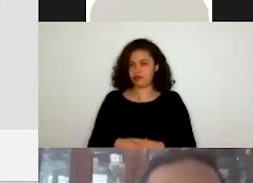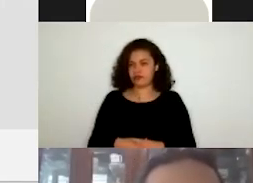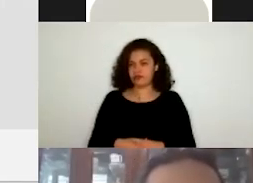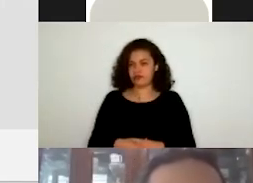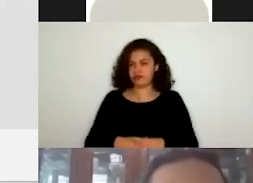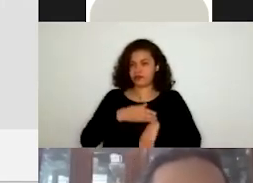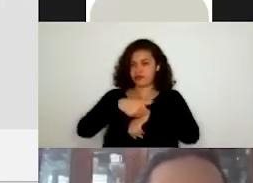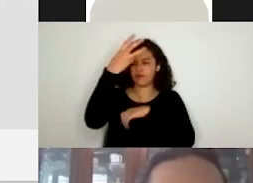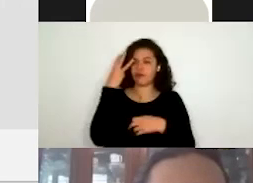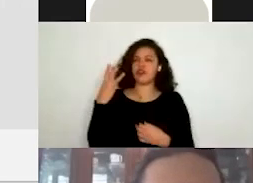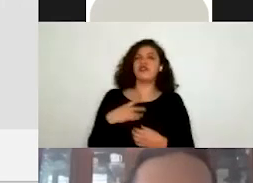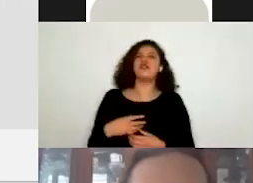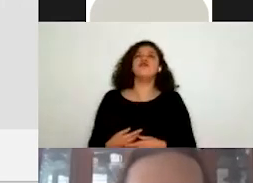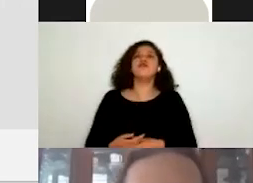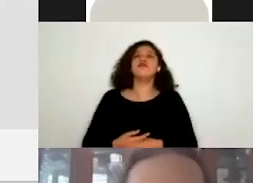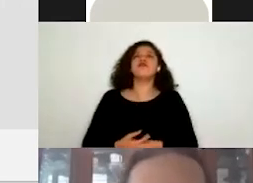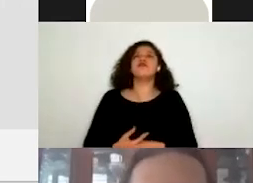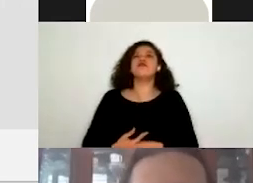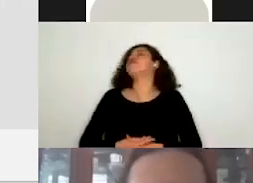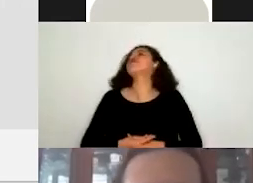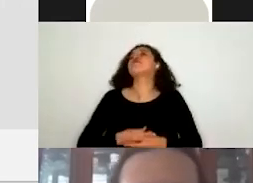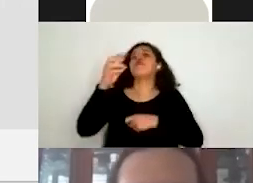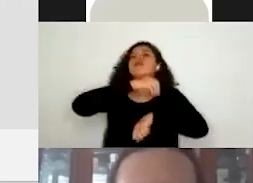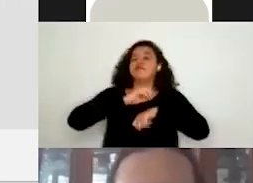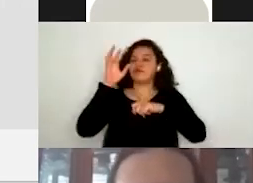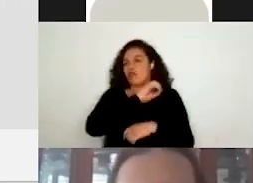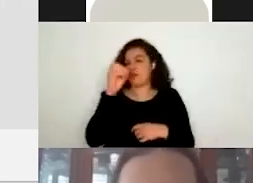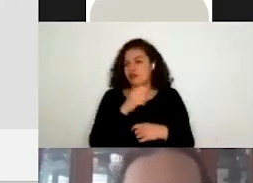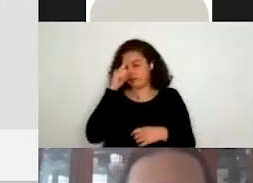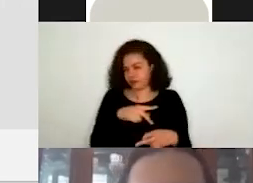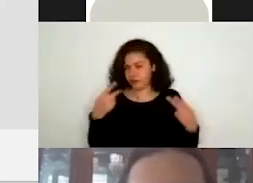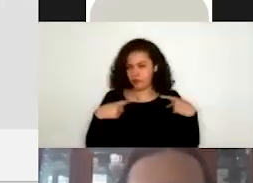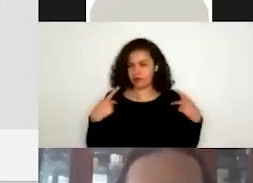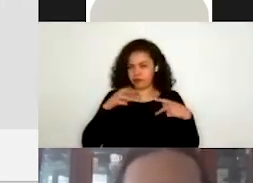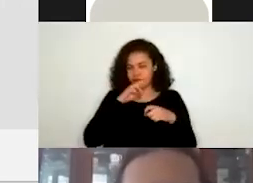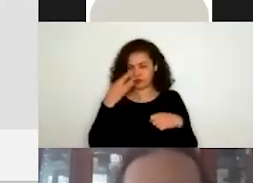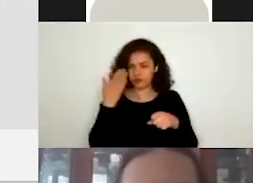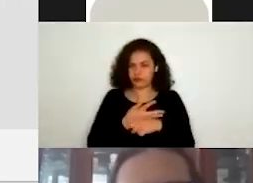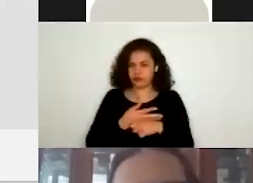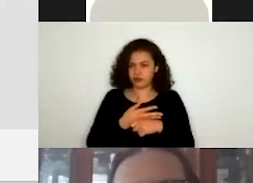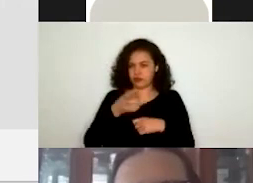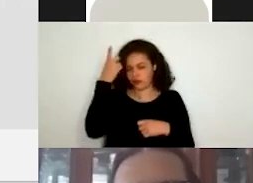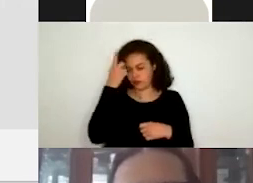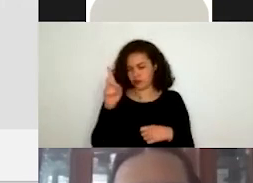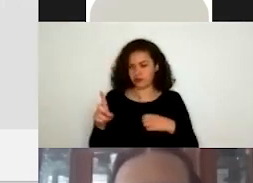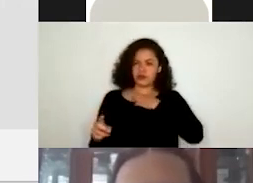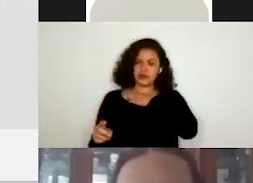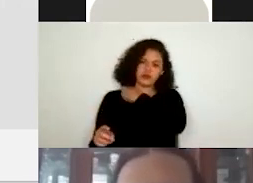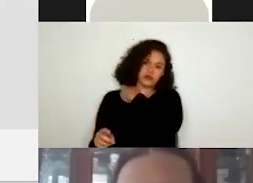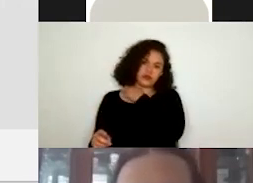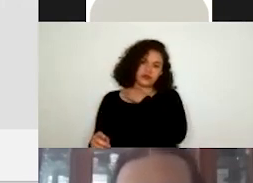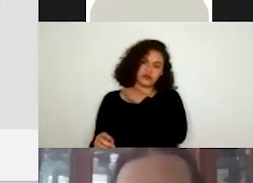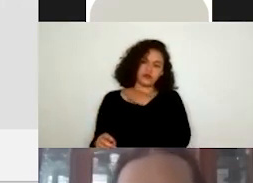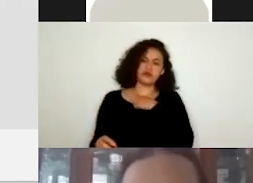3. Establecer las obligaciones de la persona responsable, propietaria o poseedora